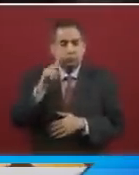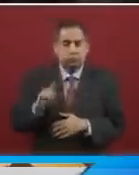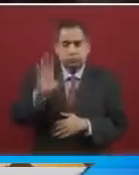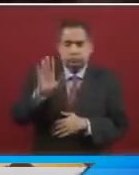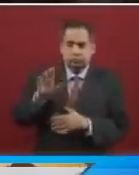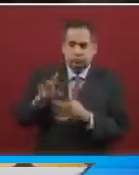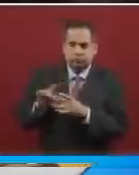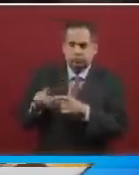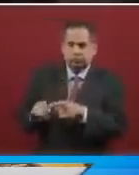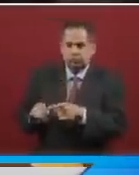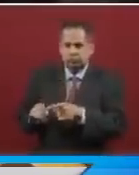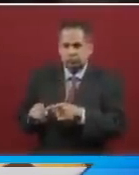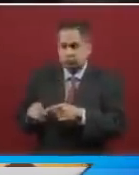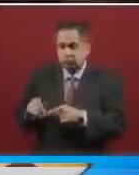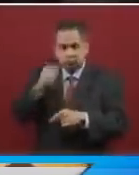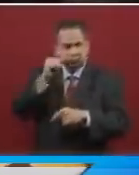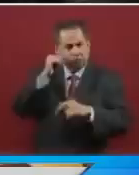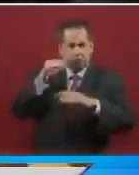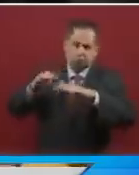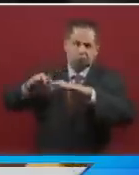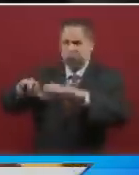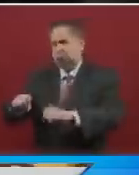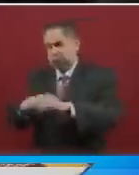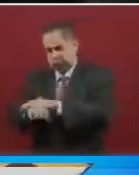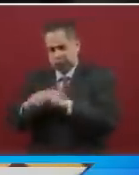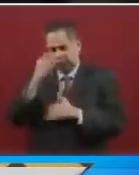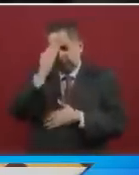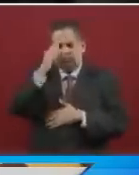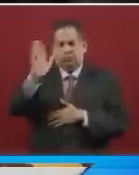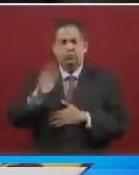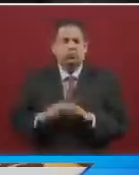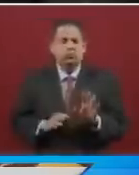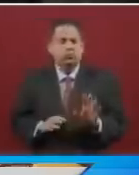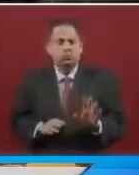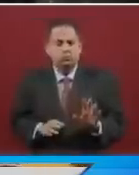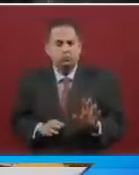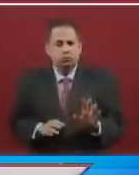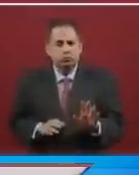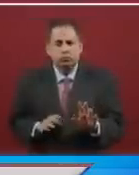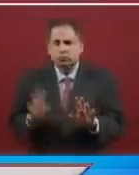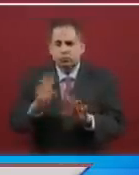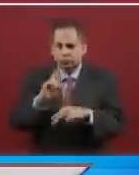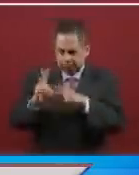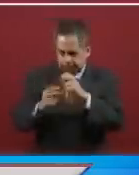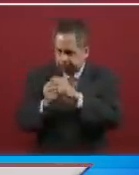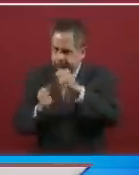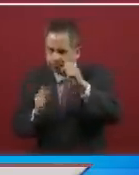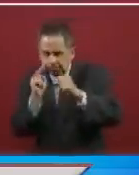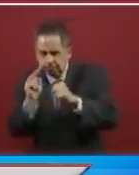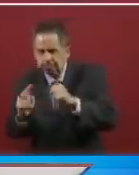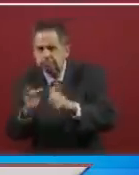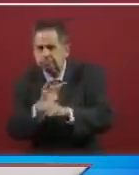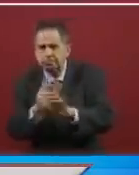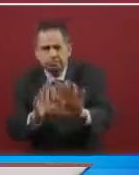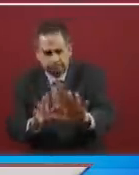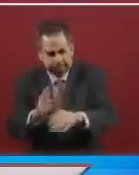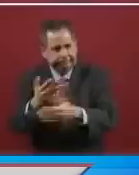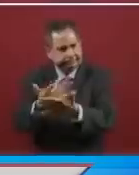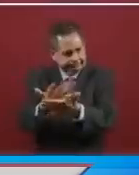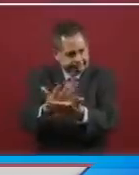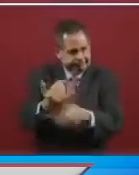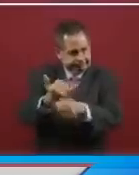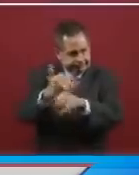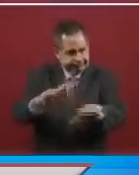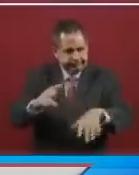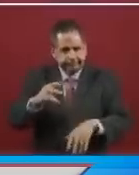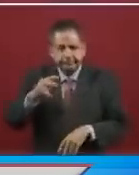No. Darán una conferencia la Secretaría de Gobernación y el canciller Marcelo Ebrard, pero reafirma que no ha cambiado la política del gobierno en el